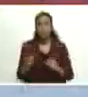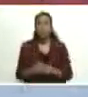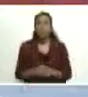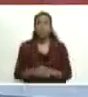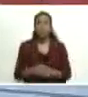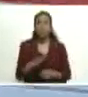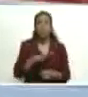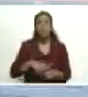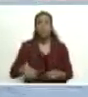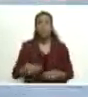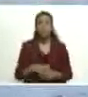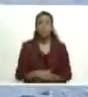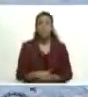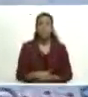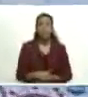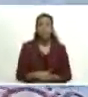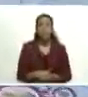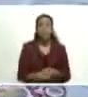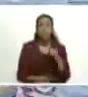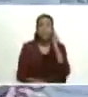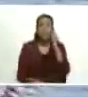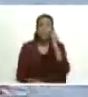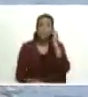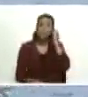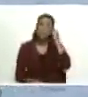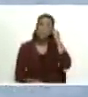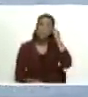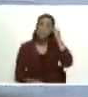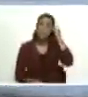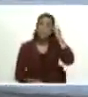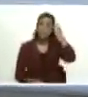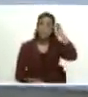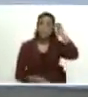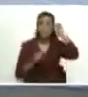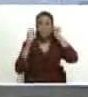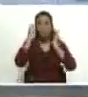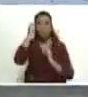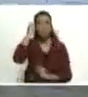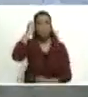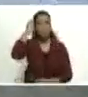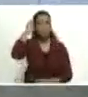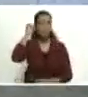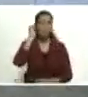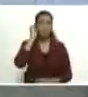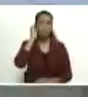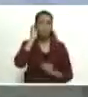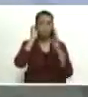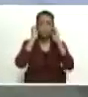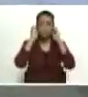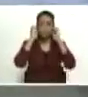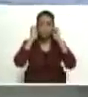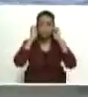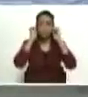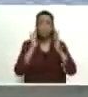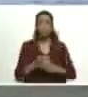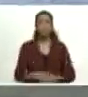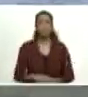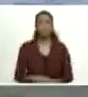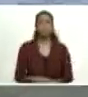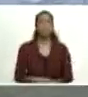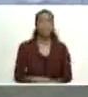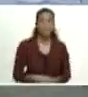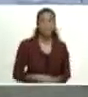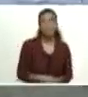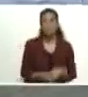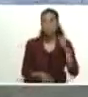dotación del servicio potable, donde están los 300 metros de tubería y 200 metros de tuberías de... Correcto, ahí veo que están